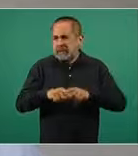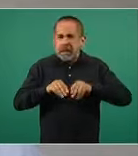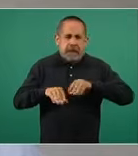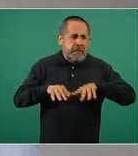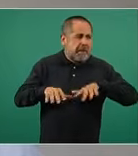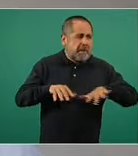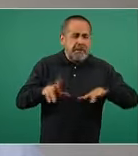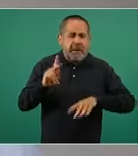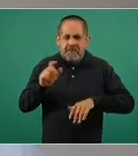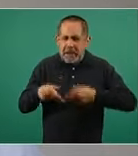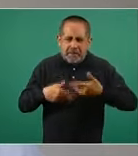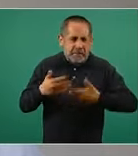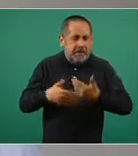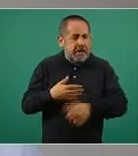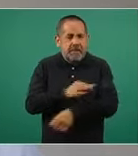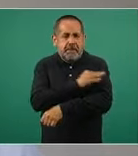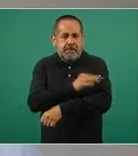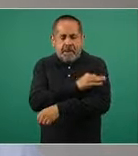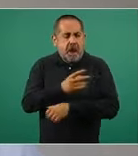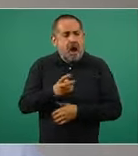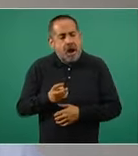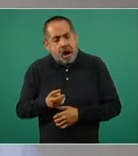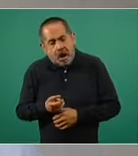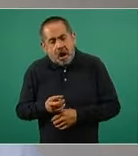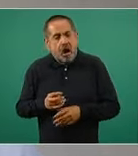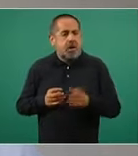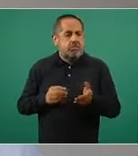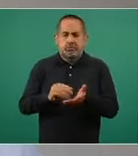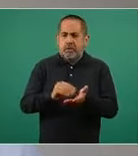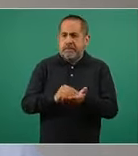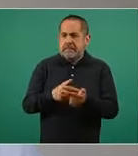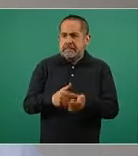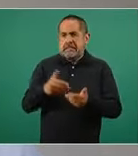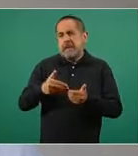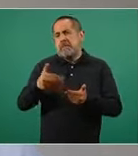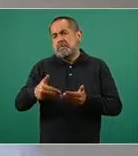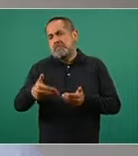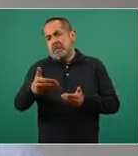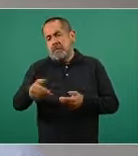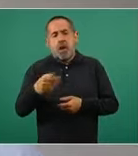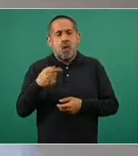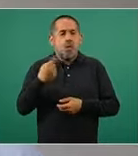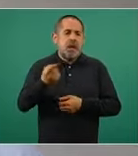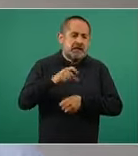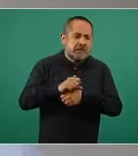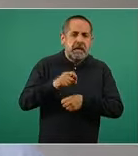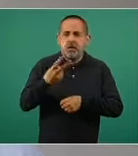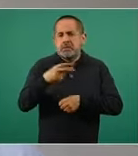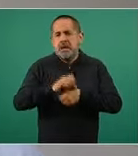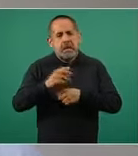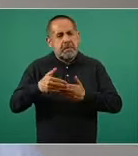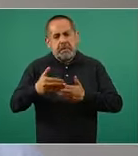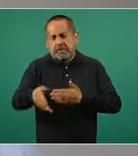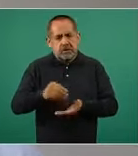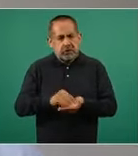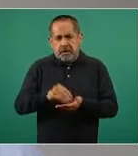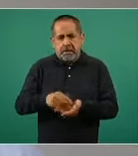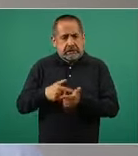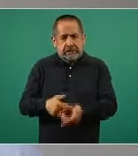de Vacunación, la cual pues va obviamente a continuar en siguientes días y en siguientes semanas, en la medida también